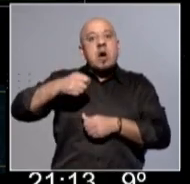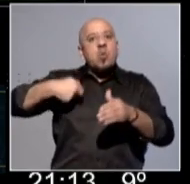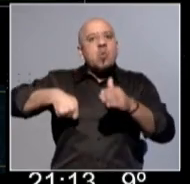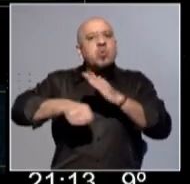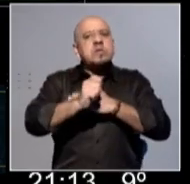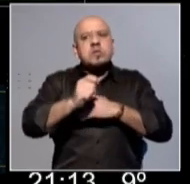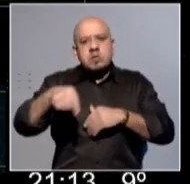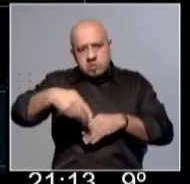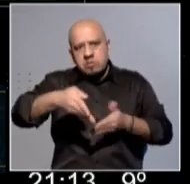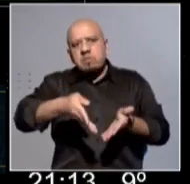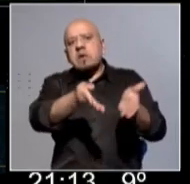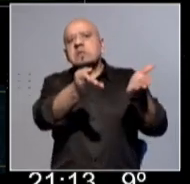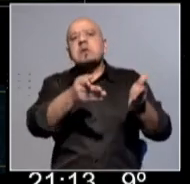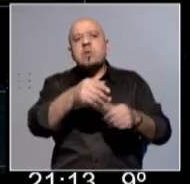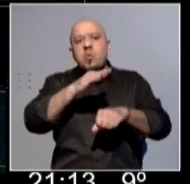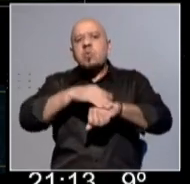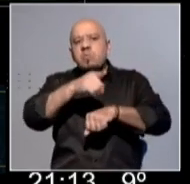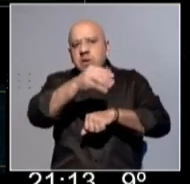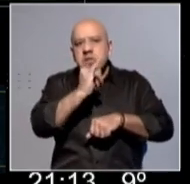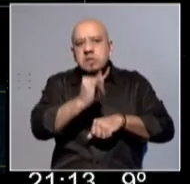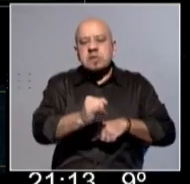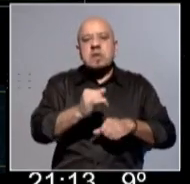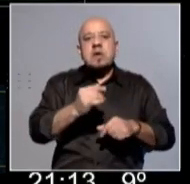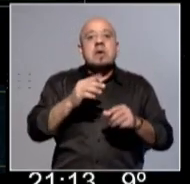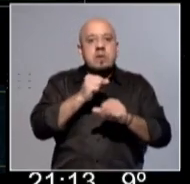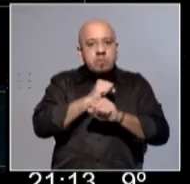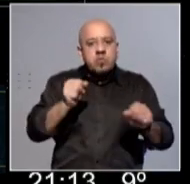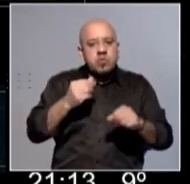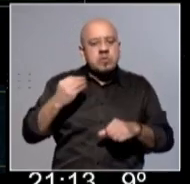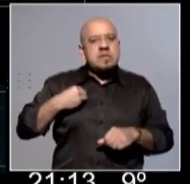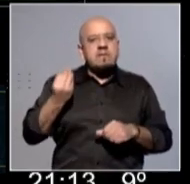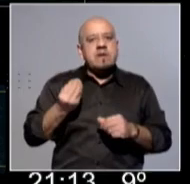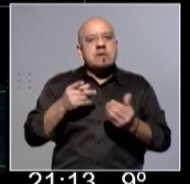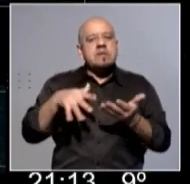Estado y además sortió una crisis socioeconómica enorme,